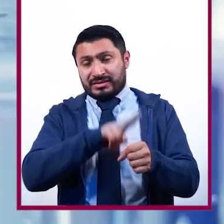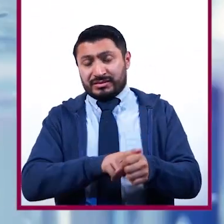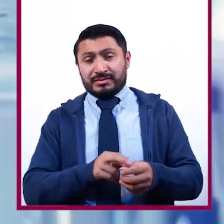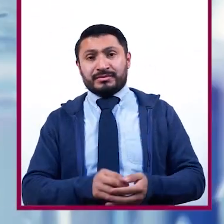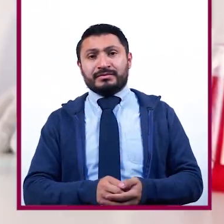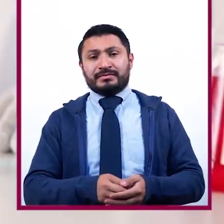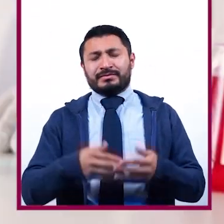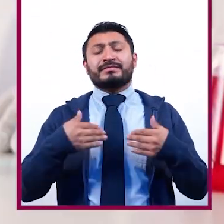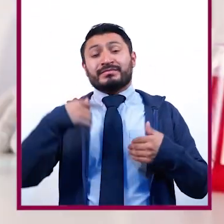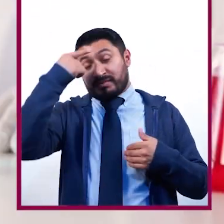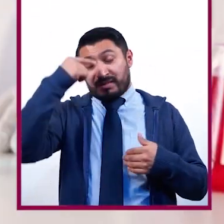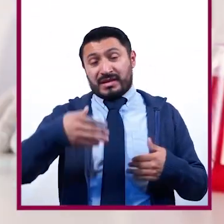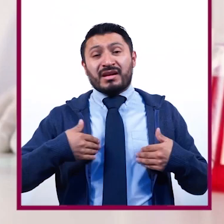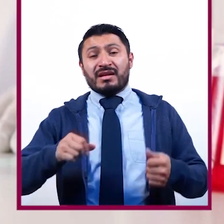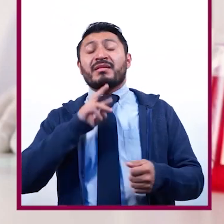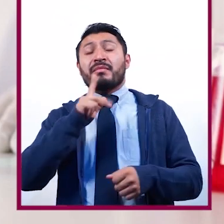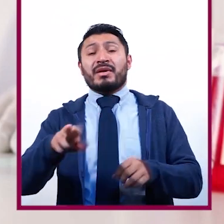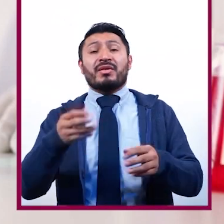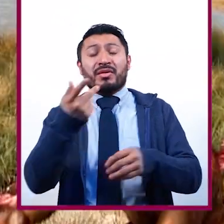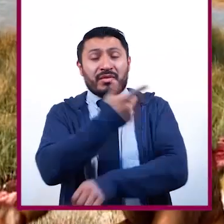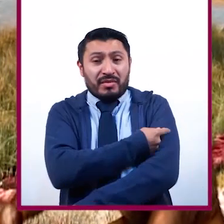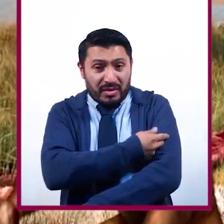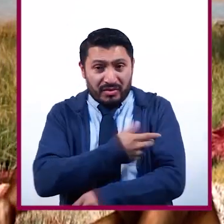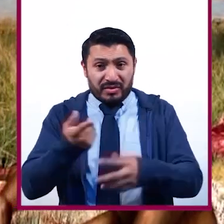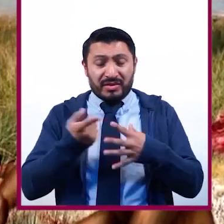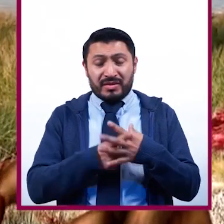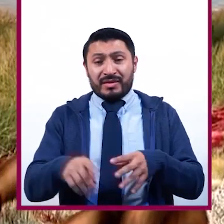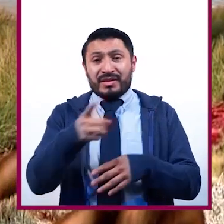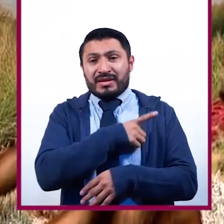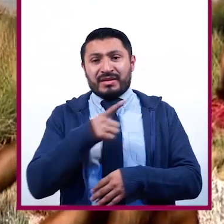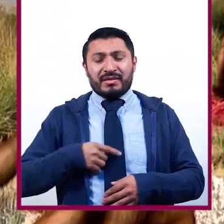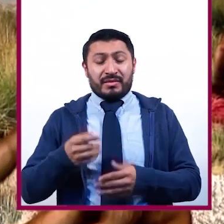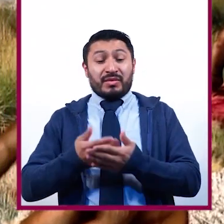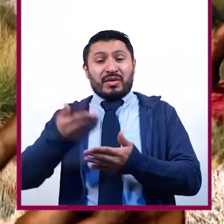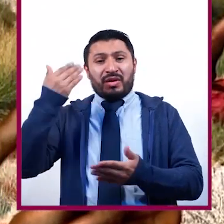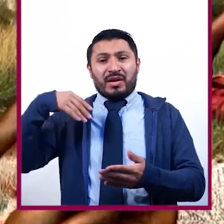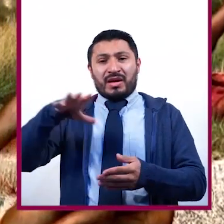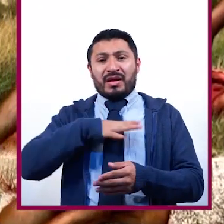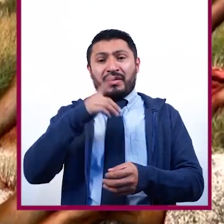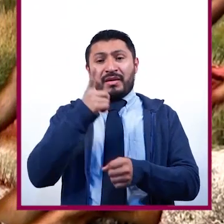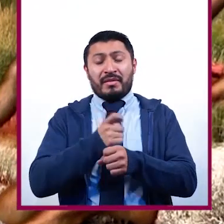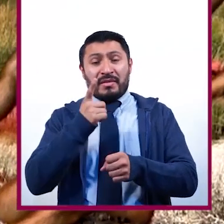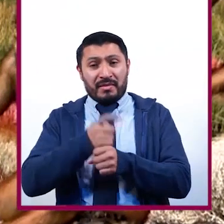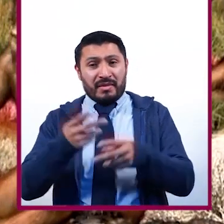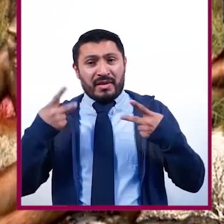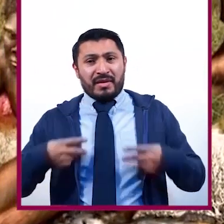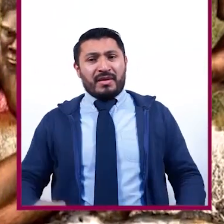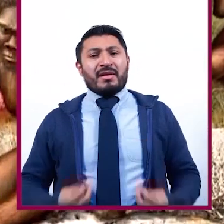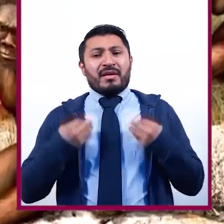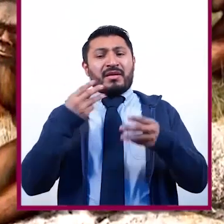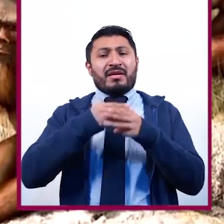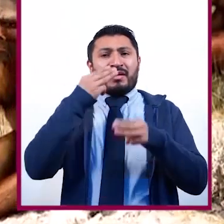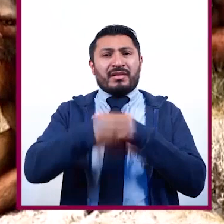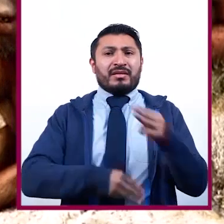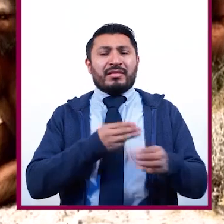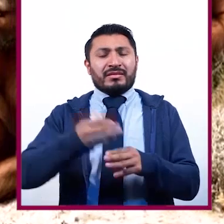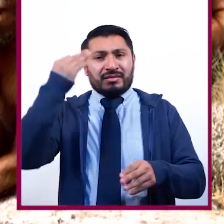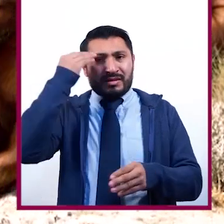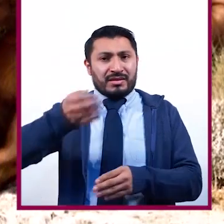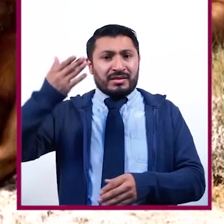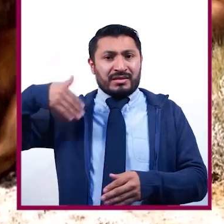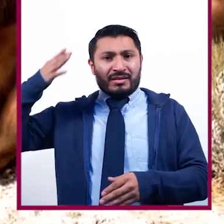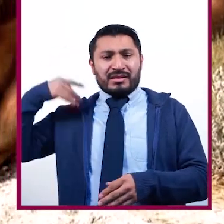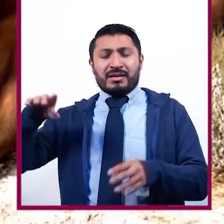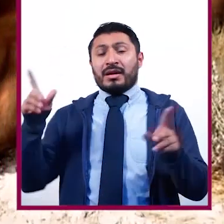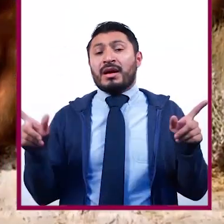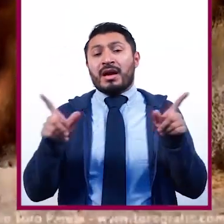el origen de las vacunas, debemos ir justo a donde se encontraban los primeros habitantes de la Tierra. En aquel tiempo, pequeños